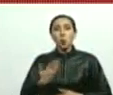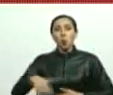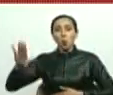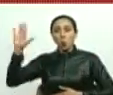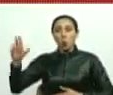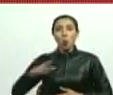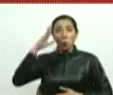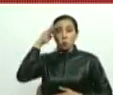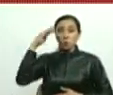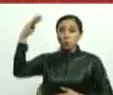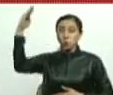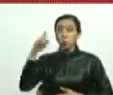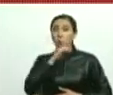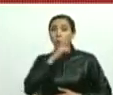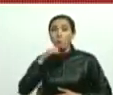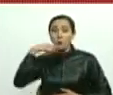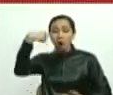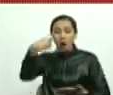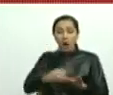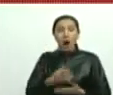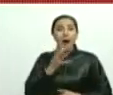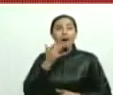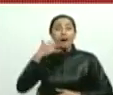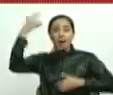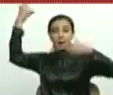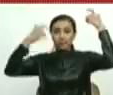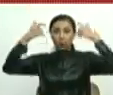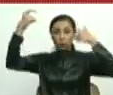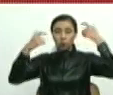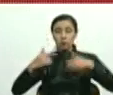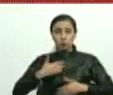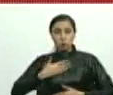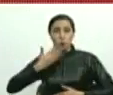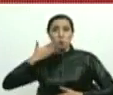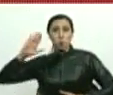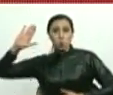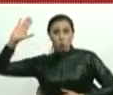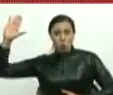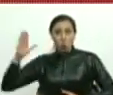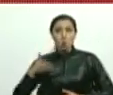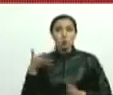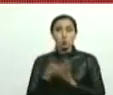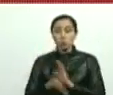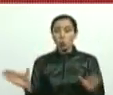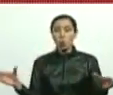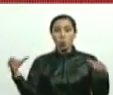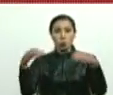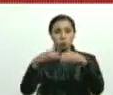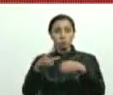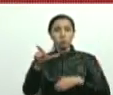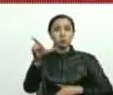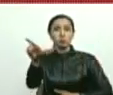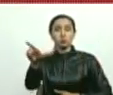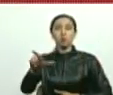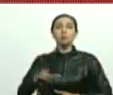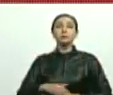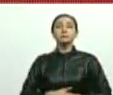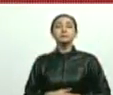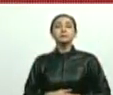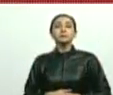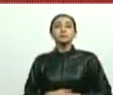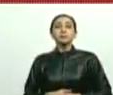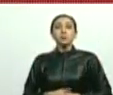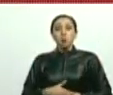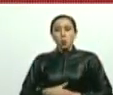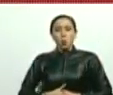de Dios y ante el ejemplo de Hugo Chávez, juro frente a la Dirección Nacional del Partido Socialista Unido de Venezuela, juro